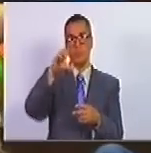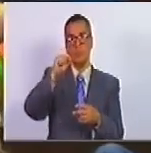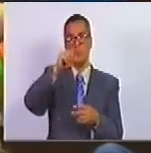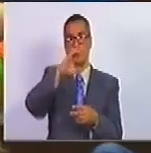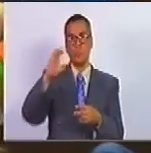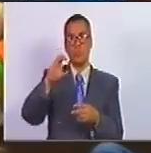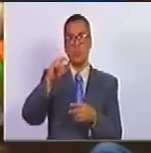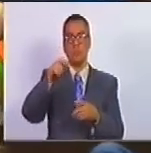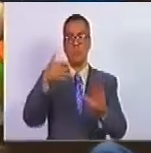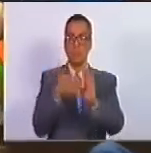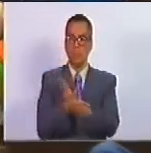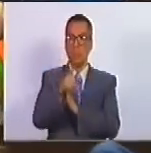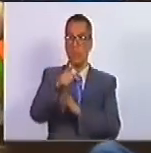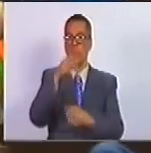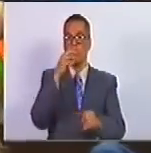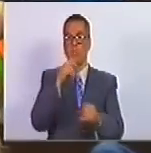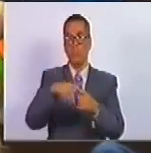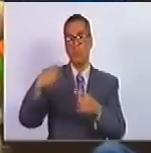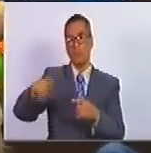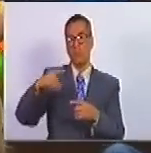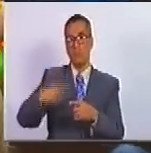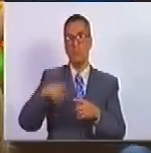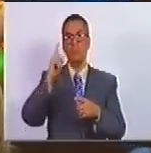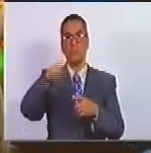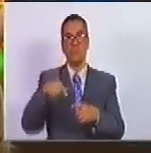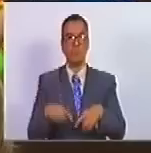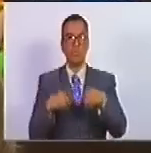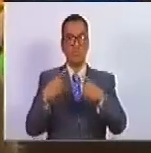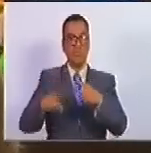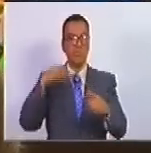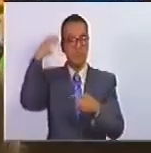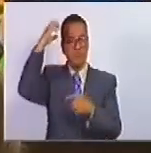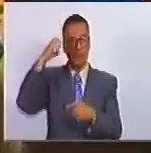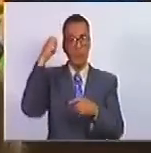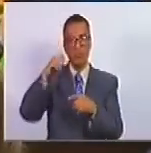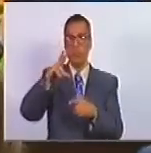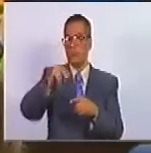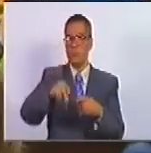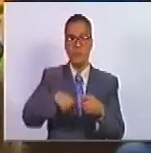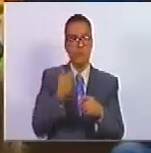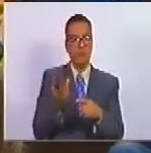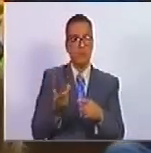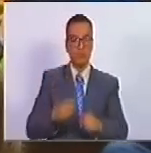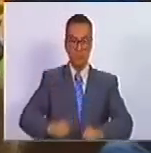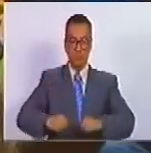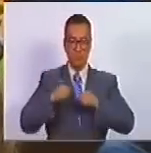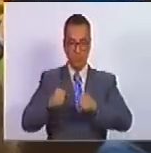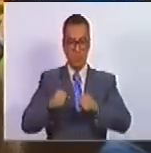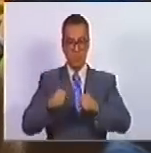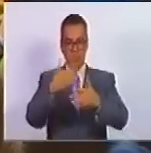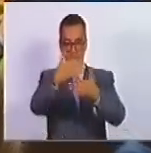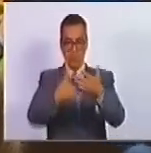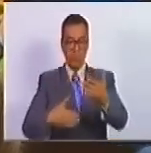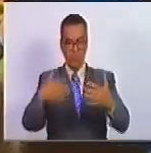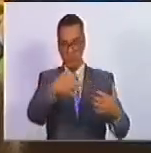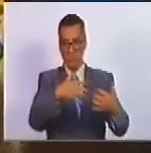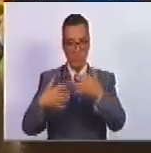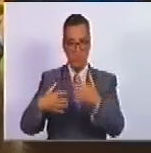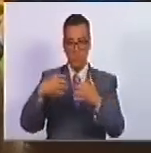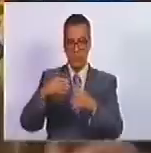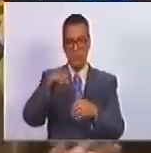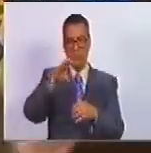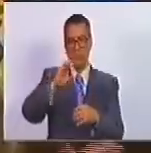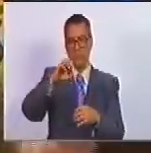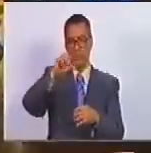que la ultraderecha y la derecha de Europa no le pudo imponer una agenda de guerra a la